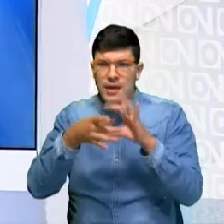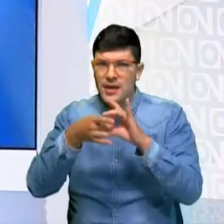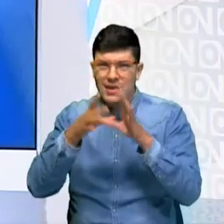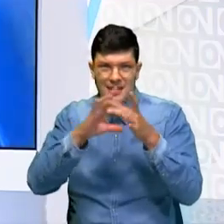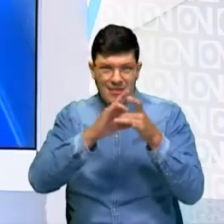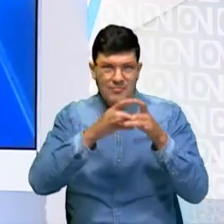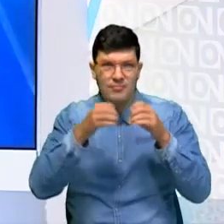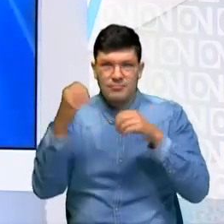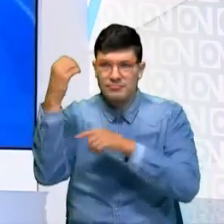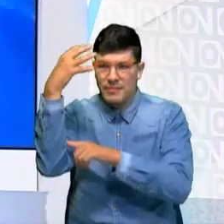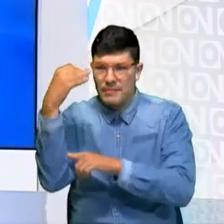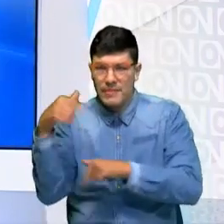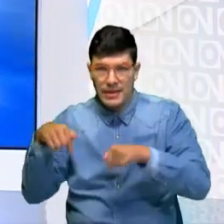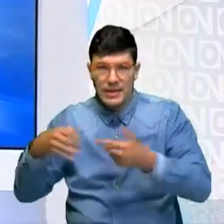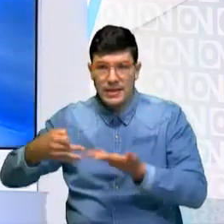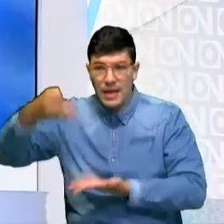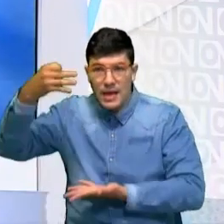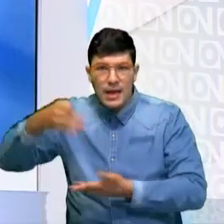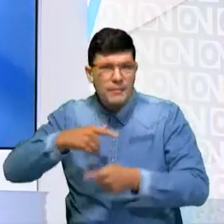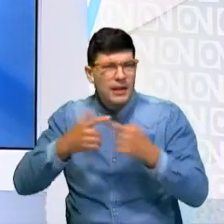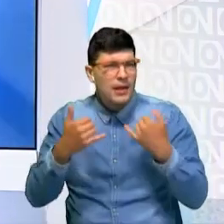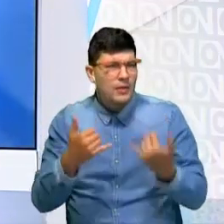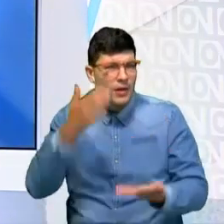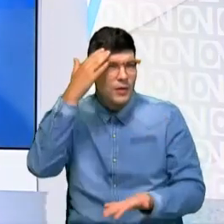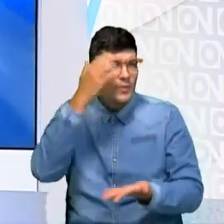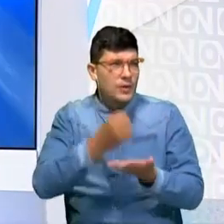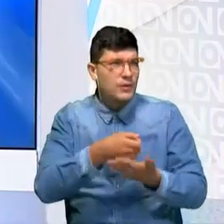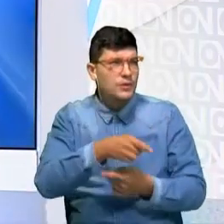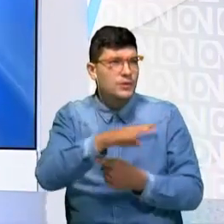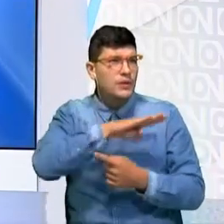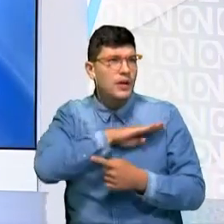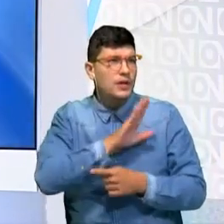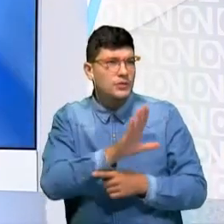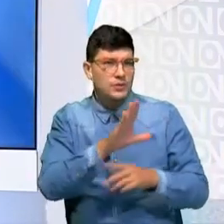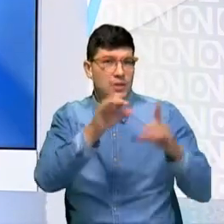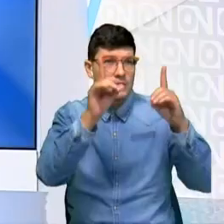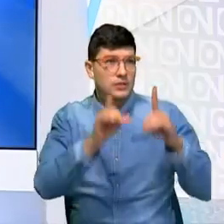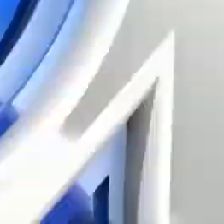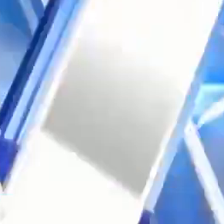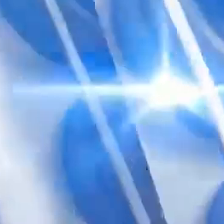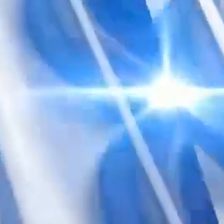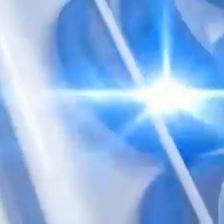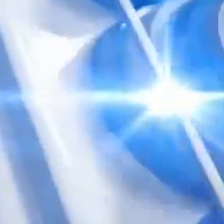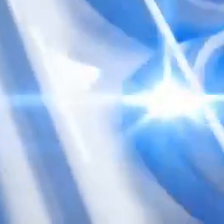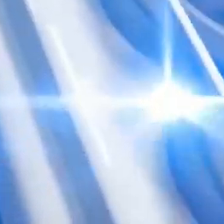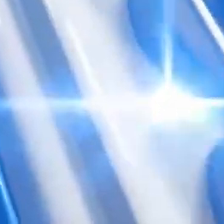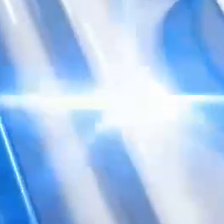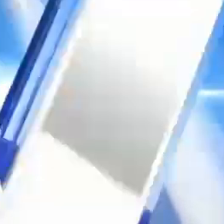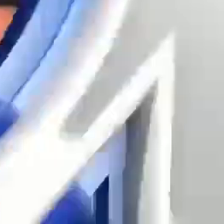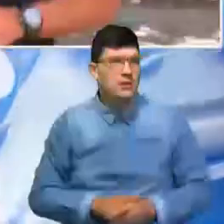toda la capital. Pero ¿qué dice la administración frente a esta decisión? Danilo Coronel, adelante.